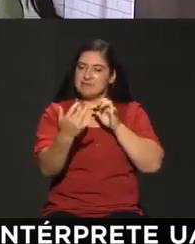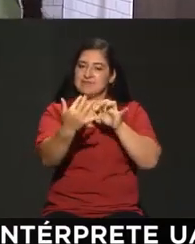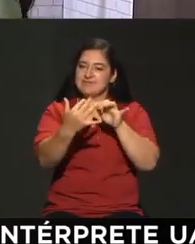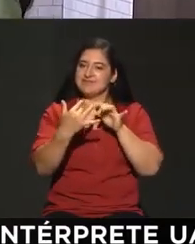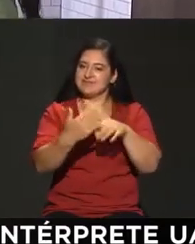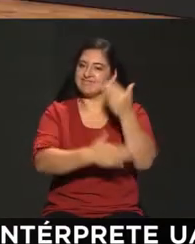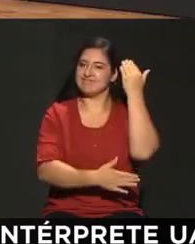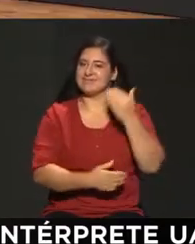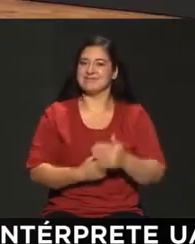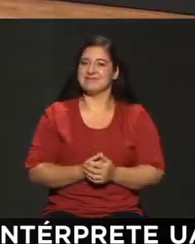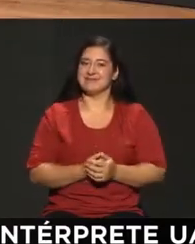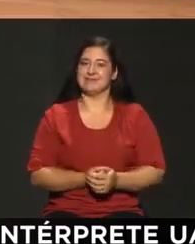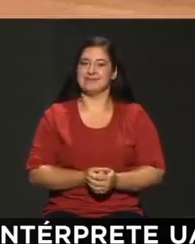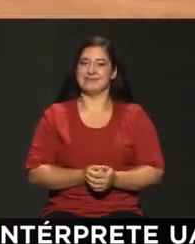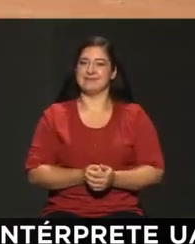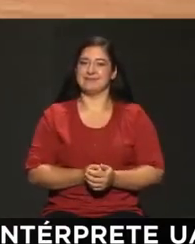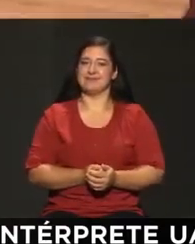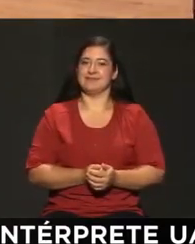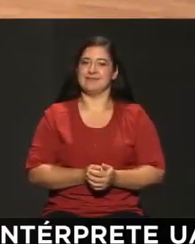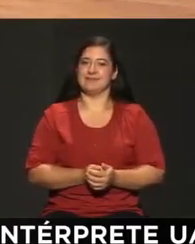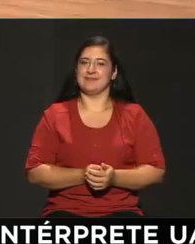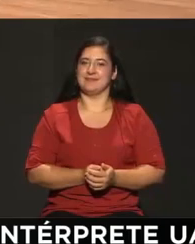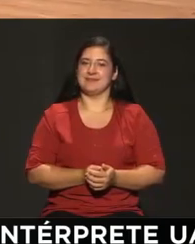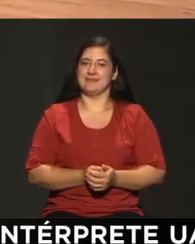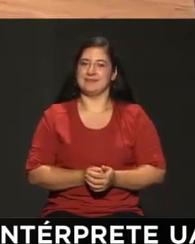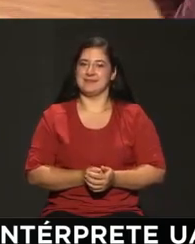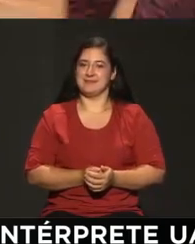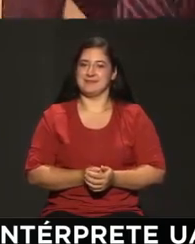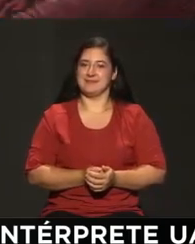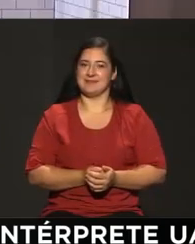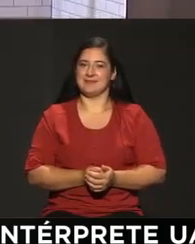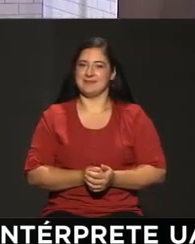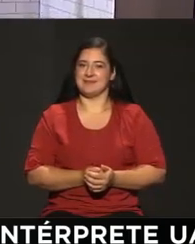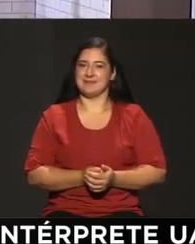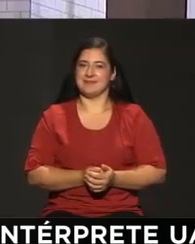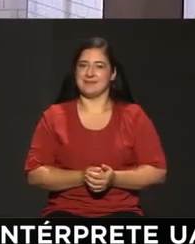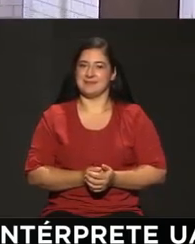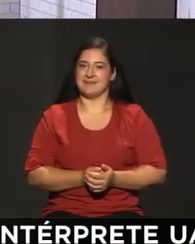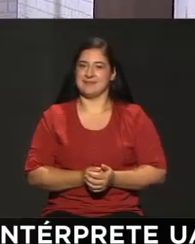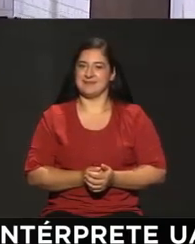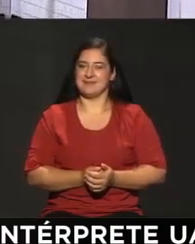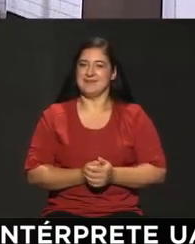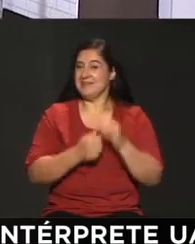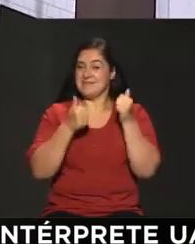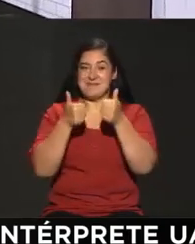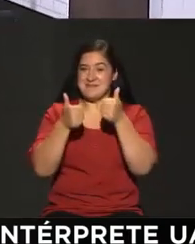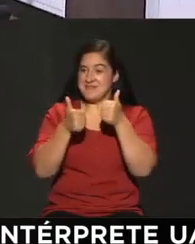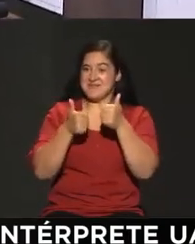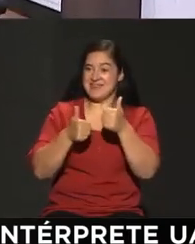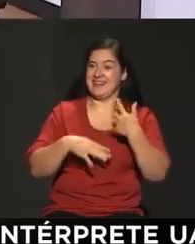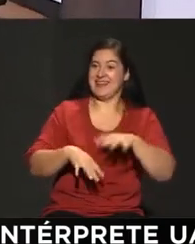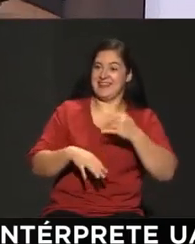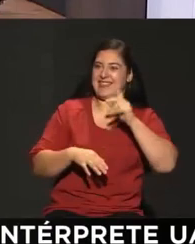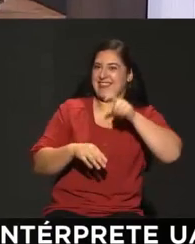Listo, y vamos al combate. Aquí tenemos que hacer una estrategia de protección. Y, ¡ay, muy bien! Cuando